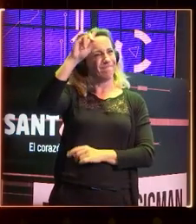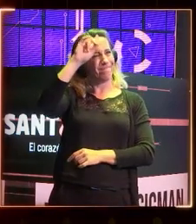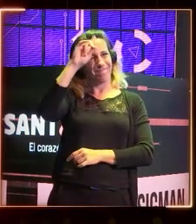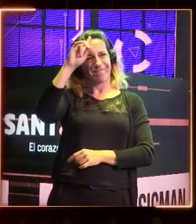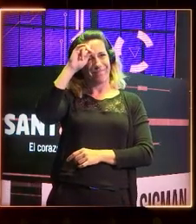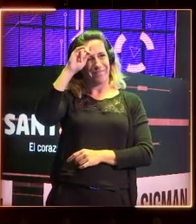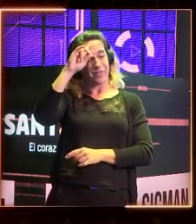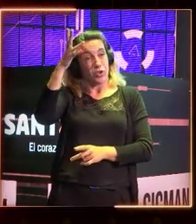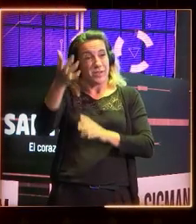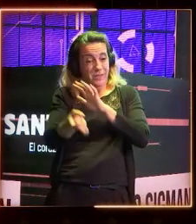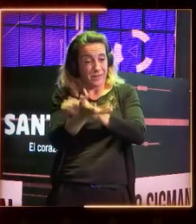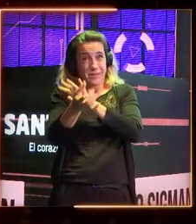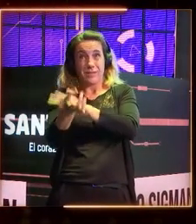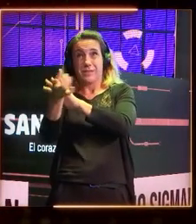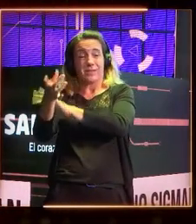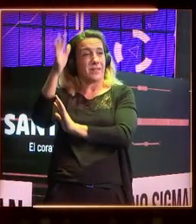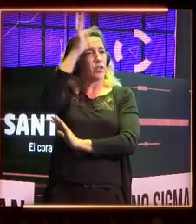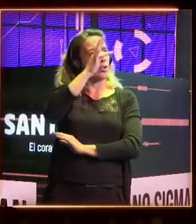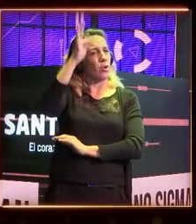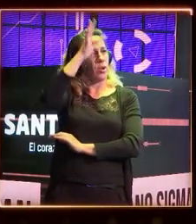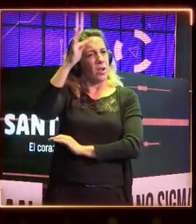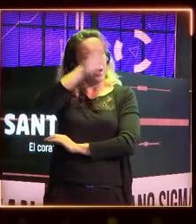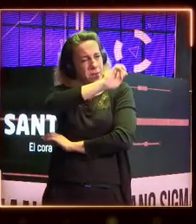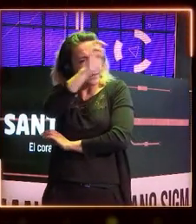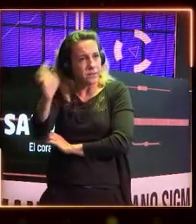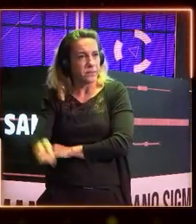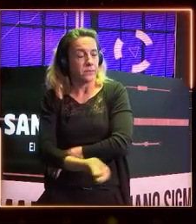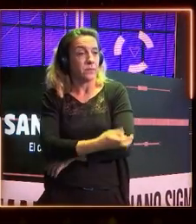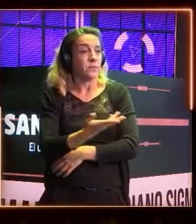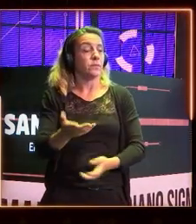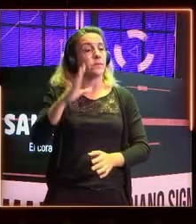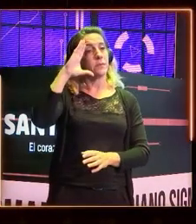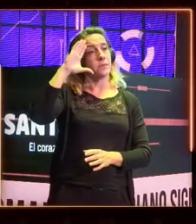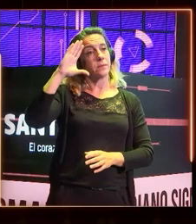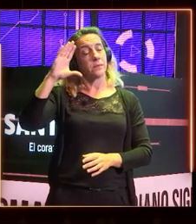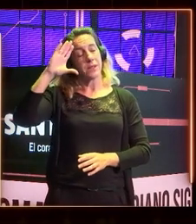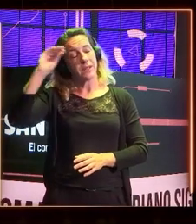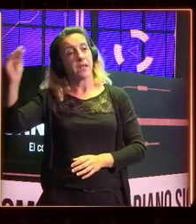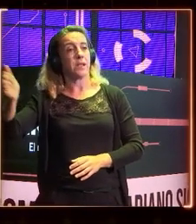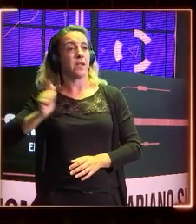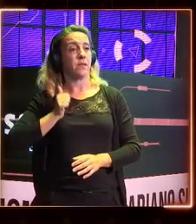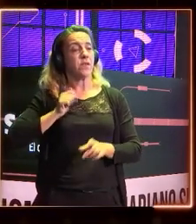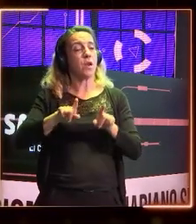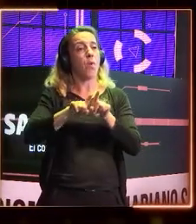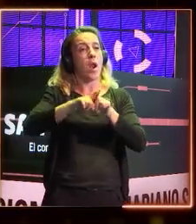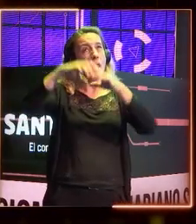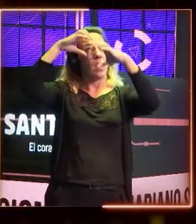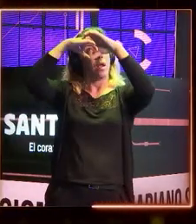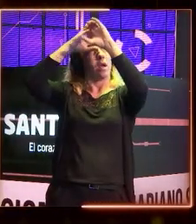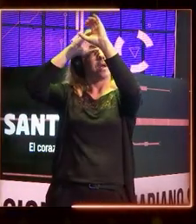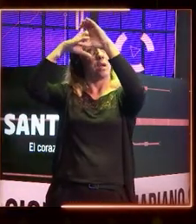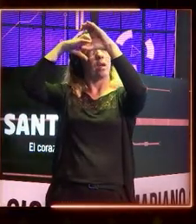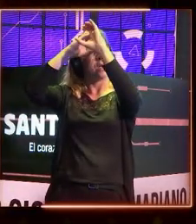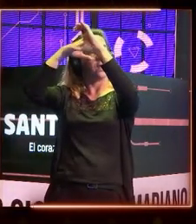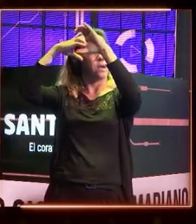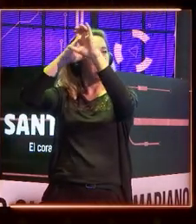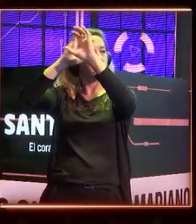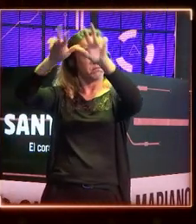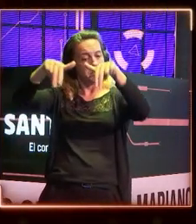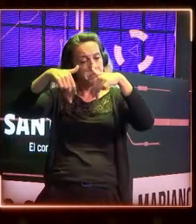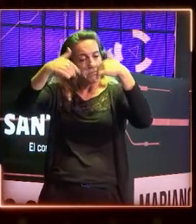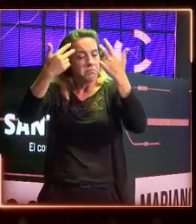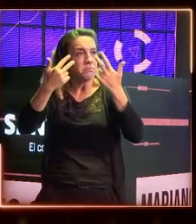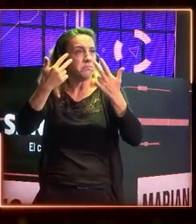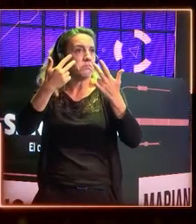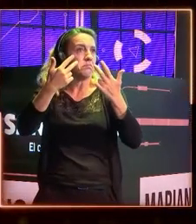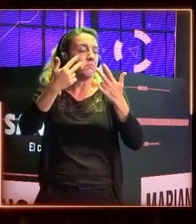que eran correctas con eso entonces otra vez la Inteligencia artificial es un telescopio es algo que nos permite en el mejor de los casos